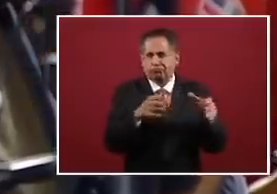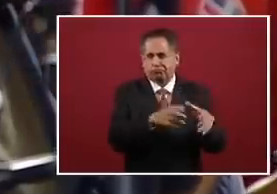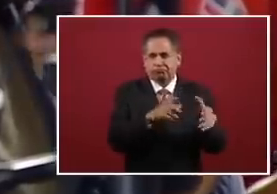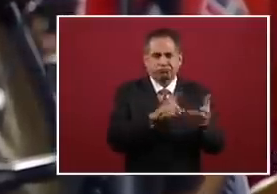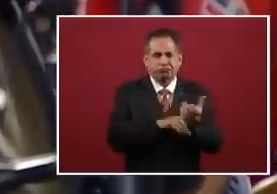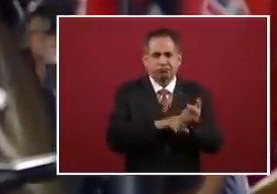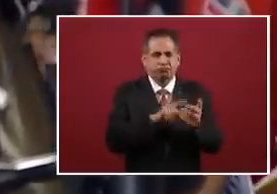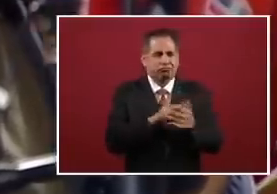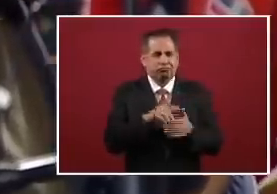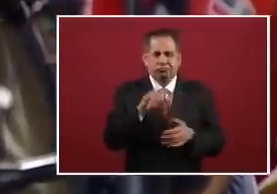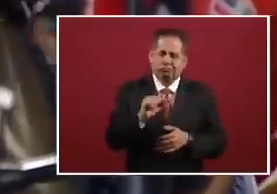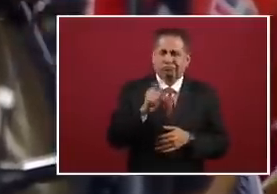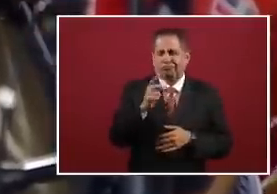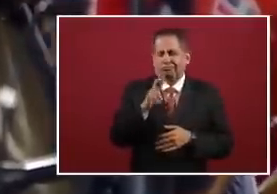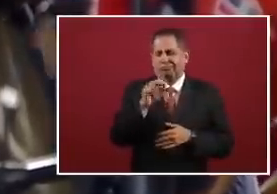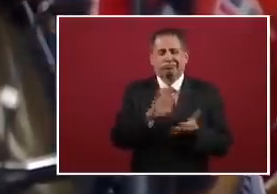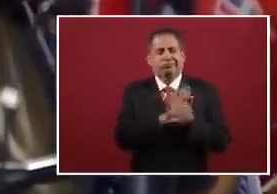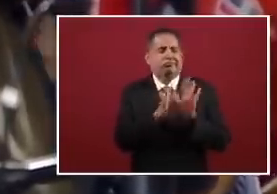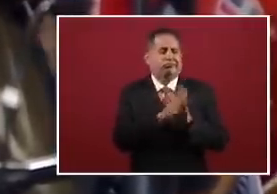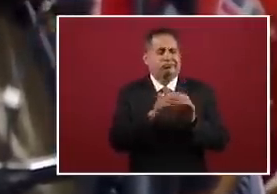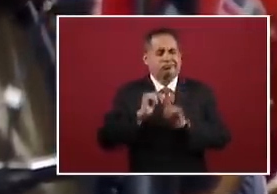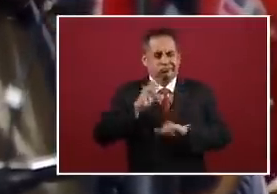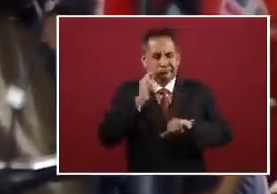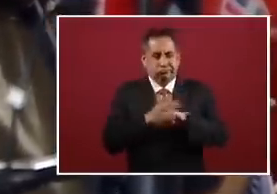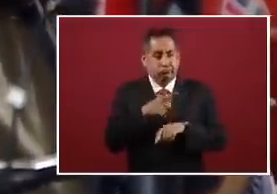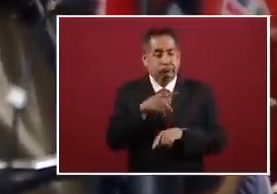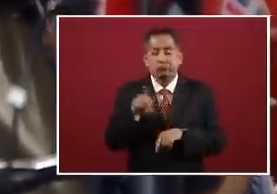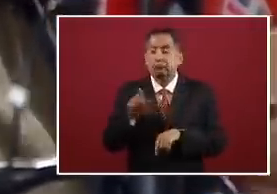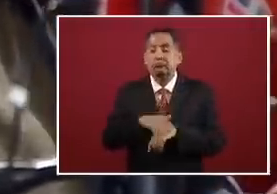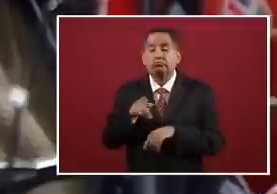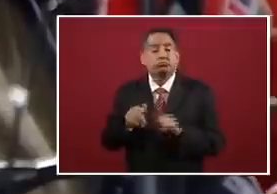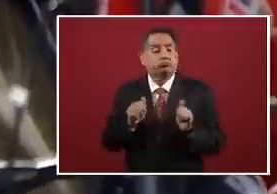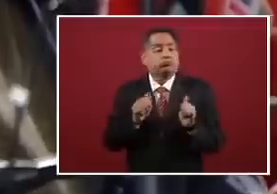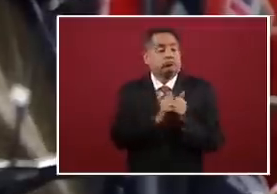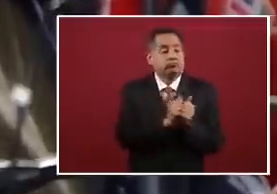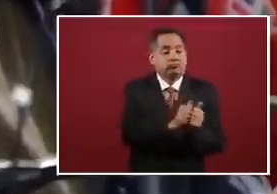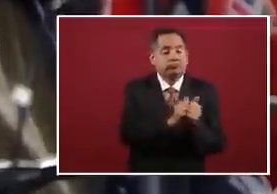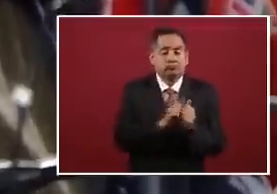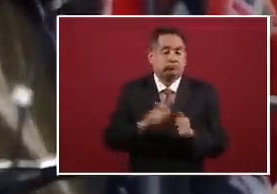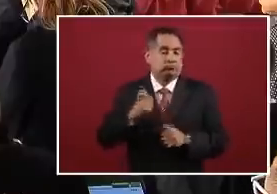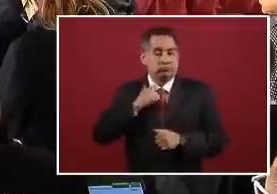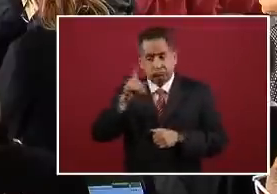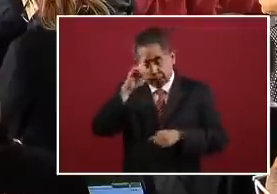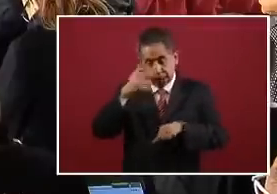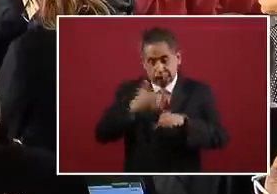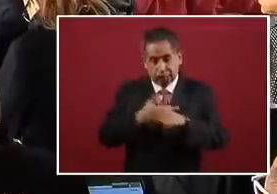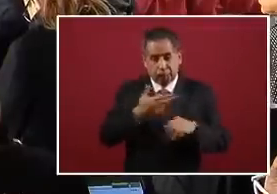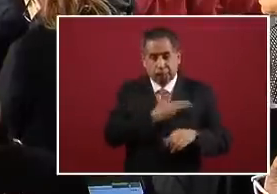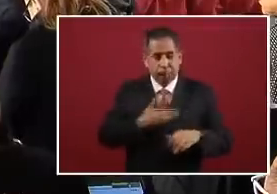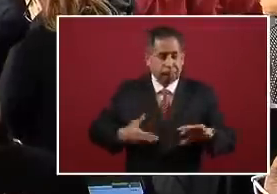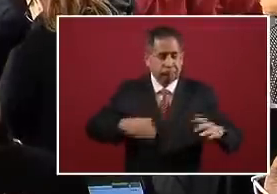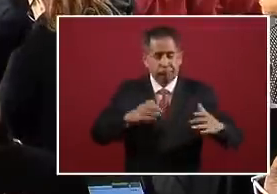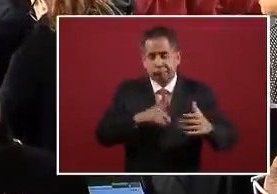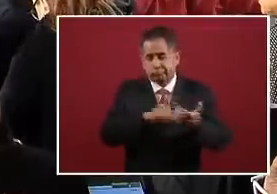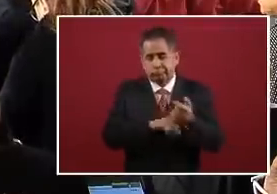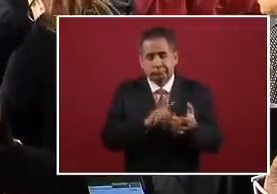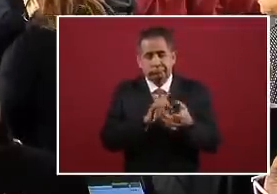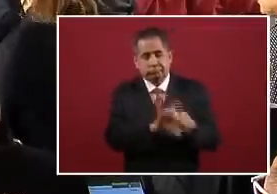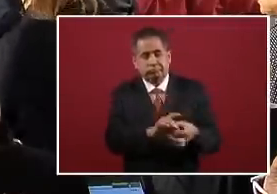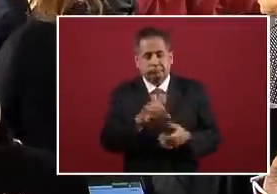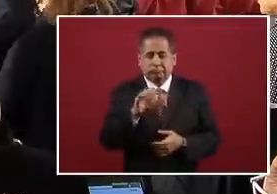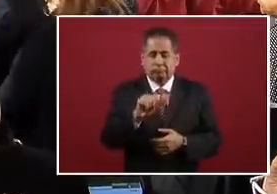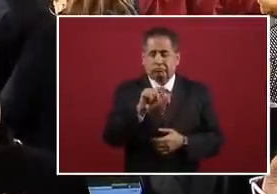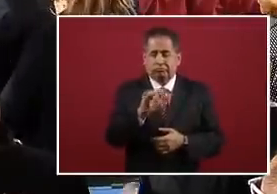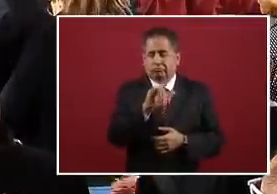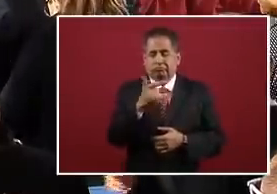cártel de los ampareros, dada su cercanía, por ejemplo, con el exconsejero jurídico de la Presidencia de la República,